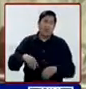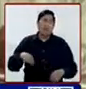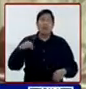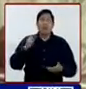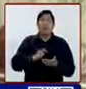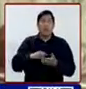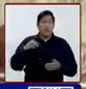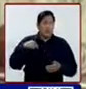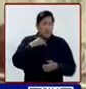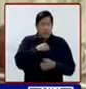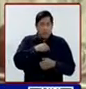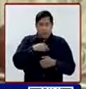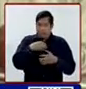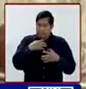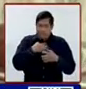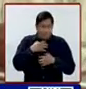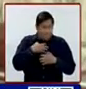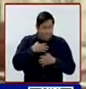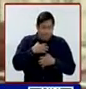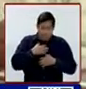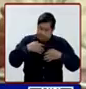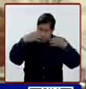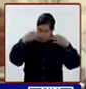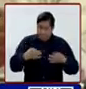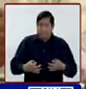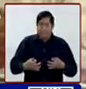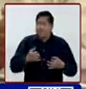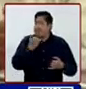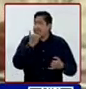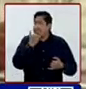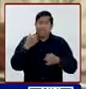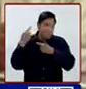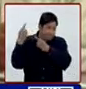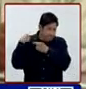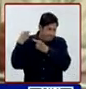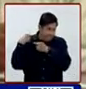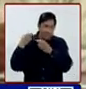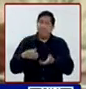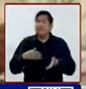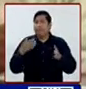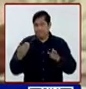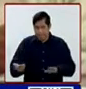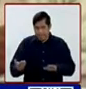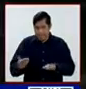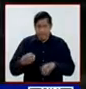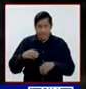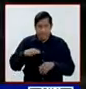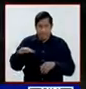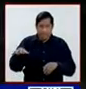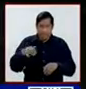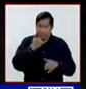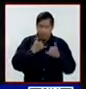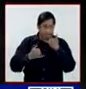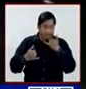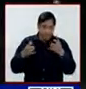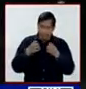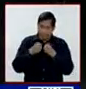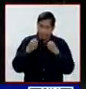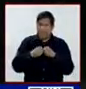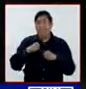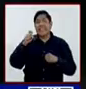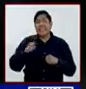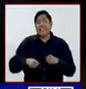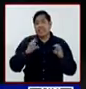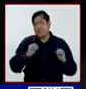Por eso que lo hemos manifestado y ratificamos, los responsables de estas muertes que se han dado en estos hechos vandálicos